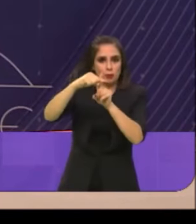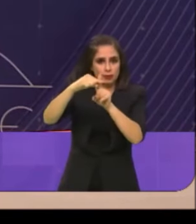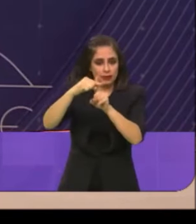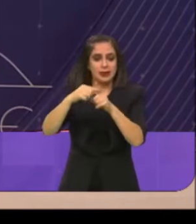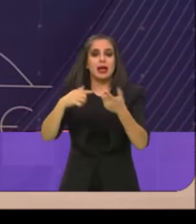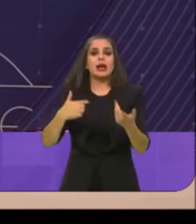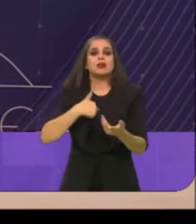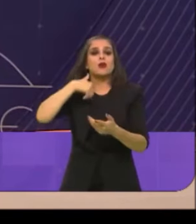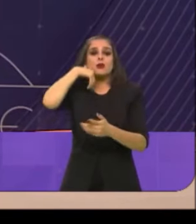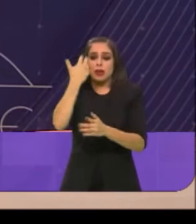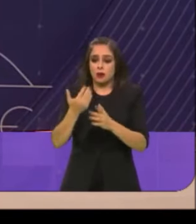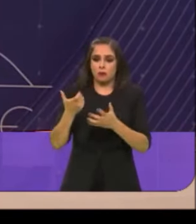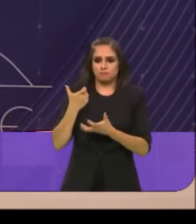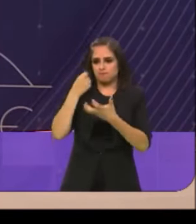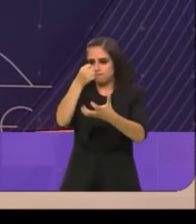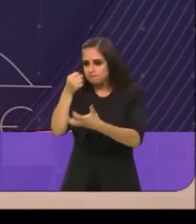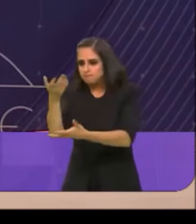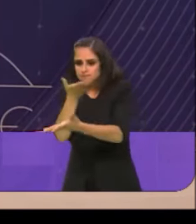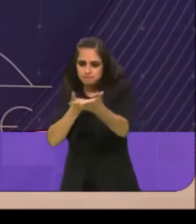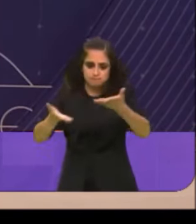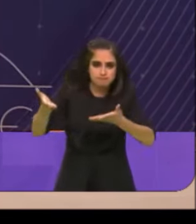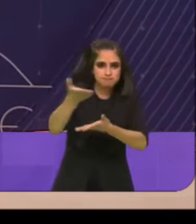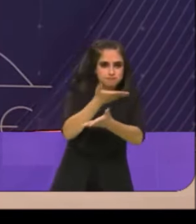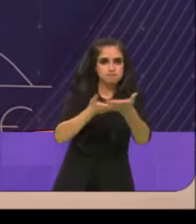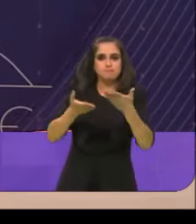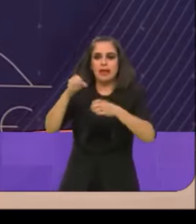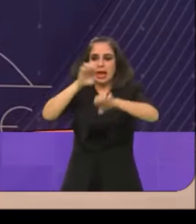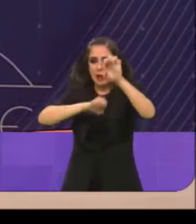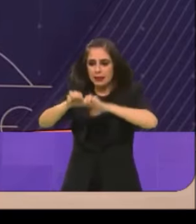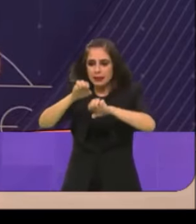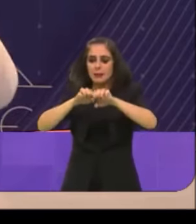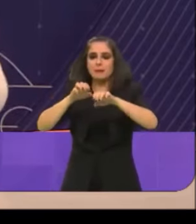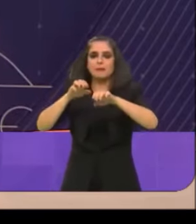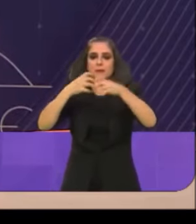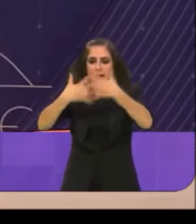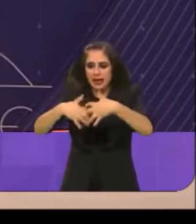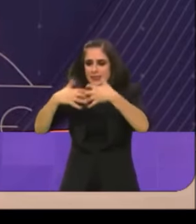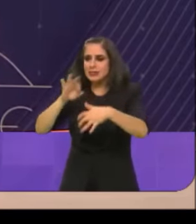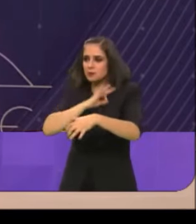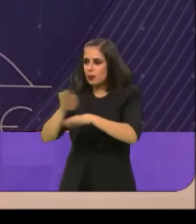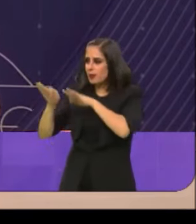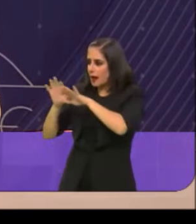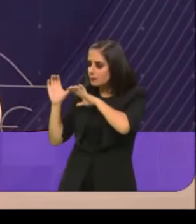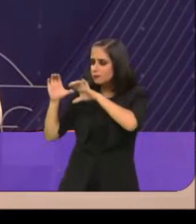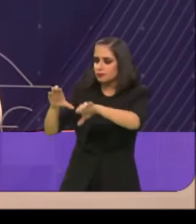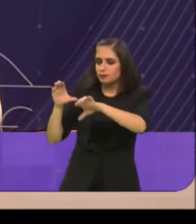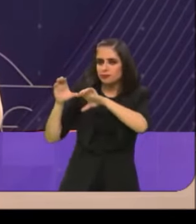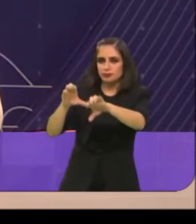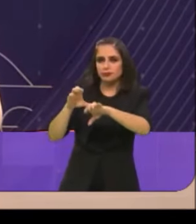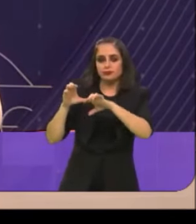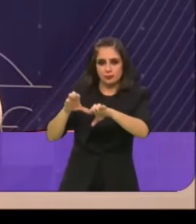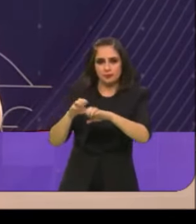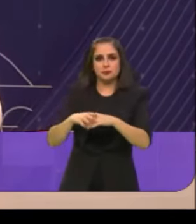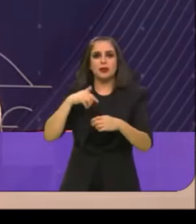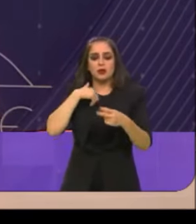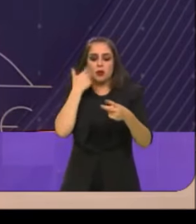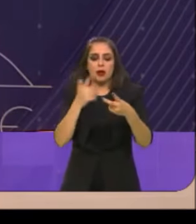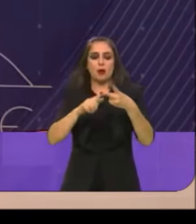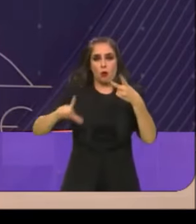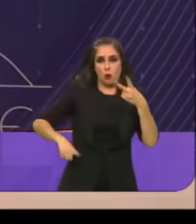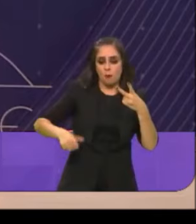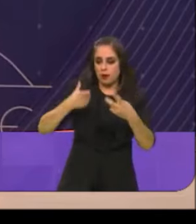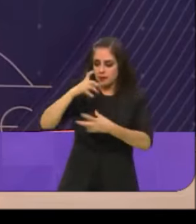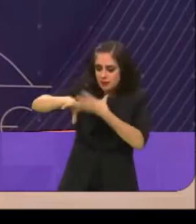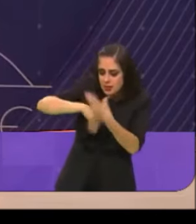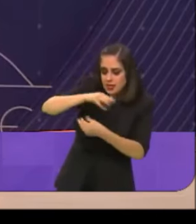sólidas y buena experiencia como gobernante además de tener buenas intenciones y haber demostrado que hace realidad lo que